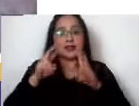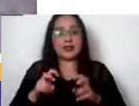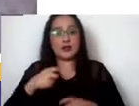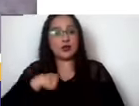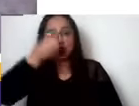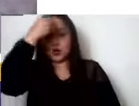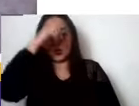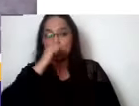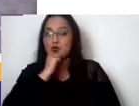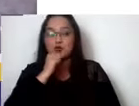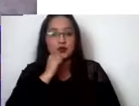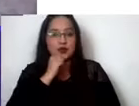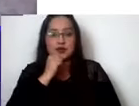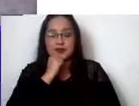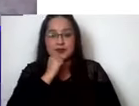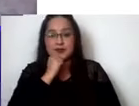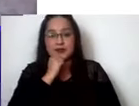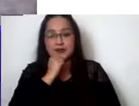puedo opinar,